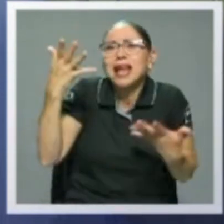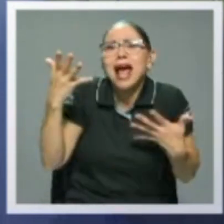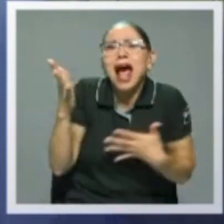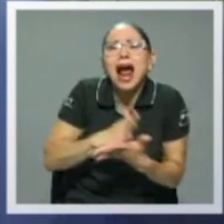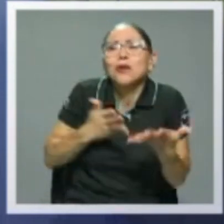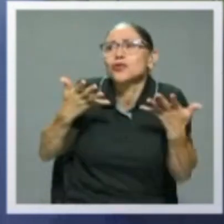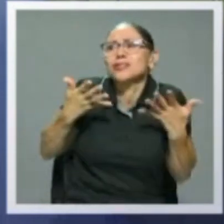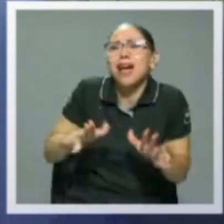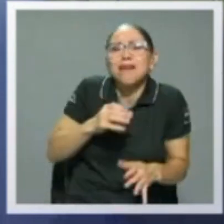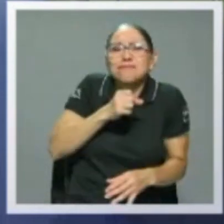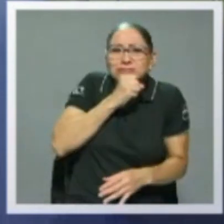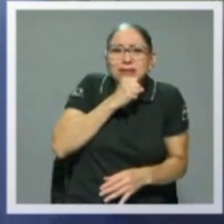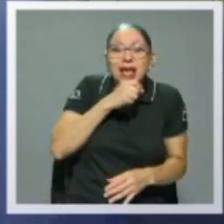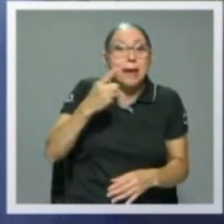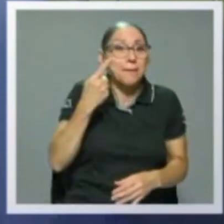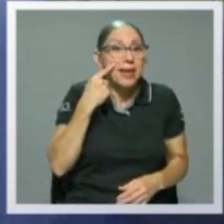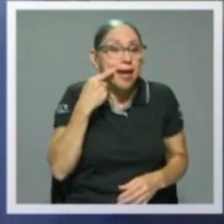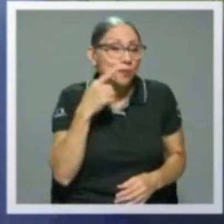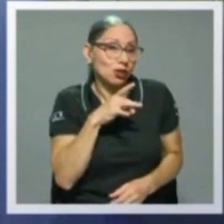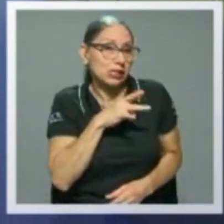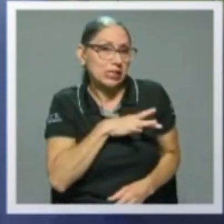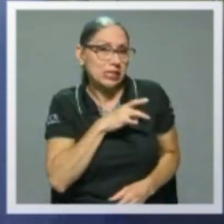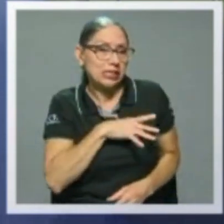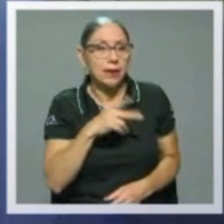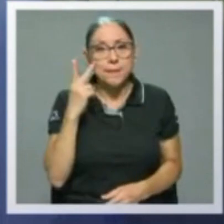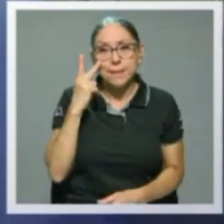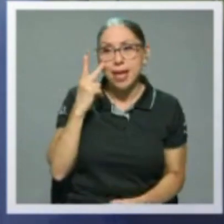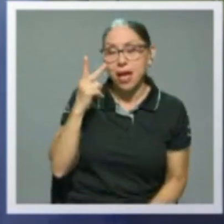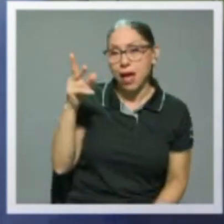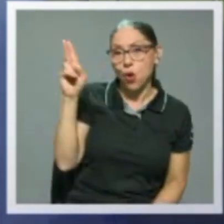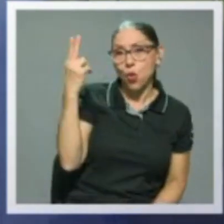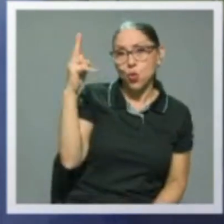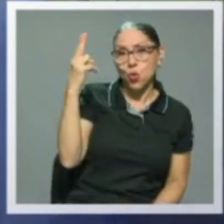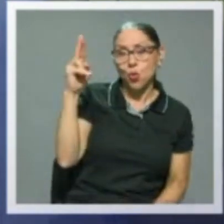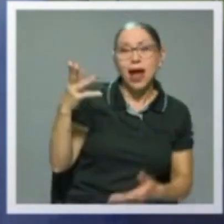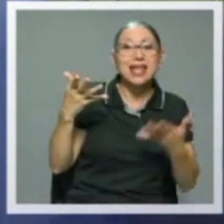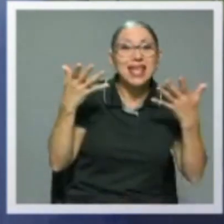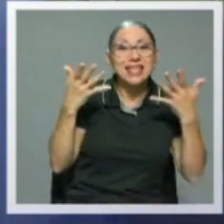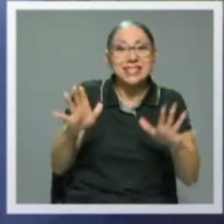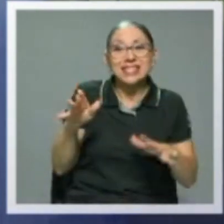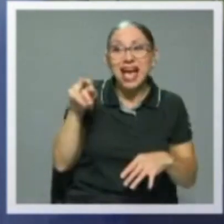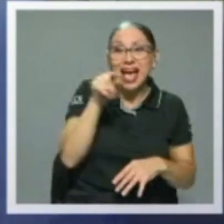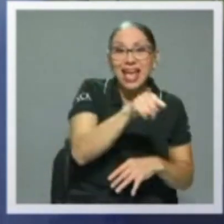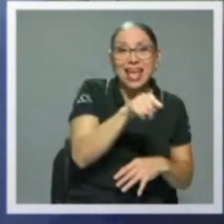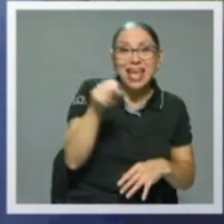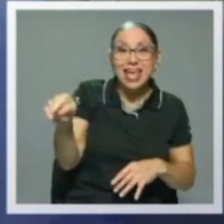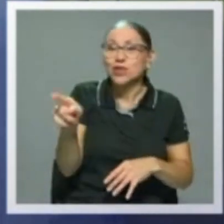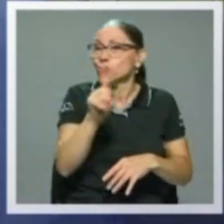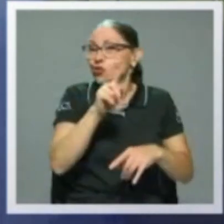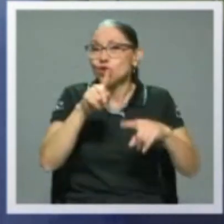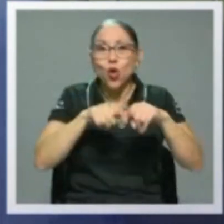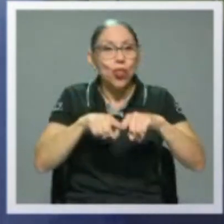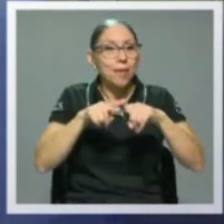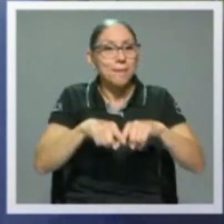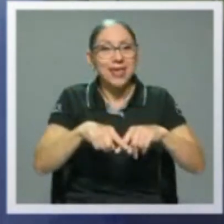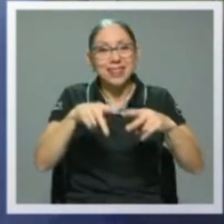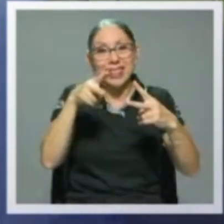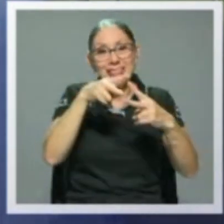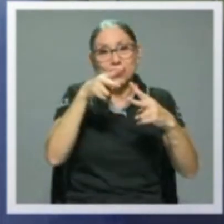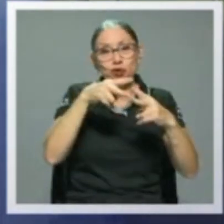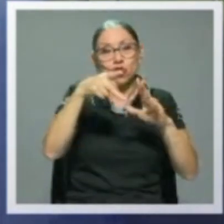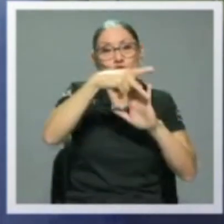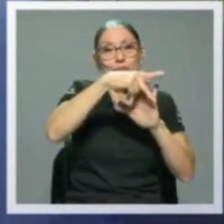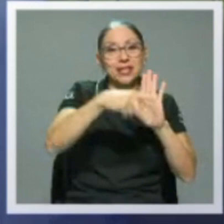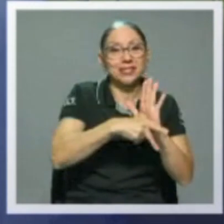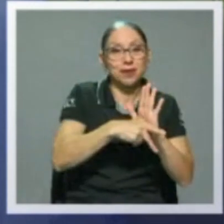como el caso chileno o como el caso uruguayo, en donde ya al no depender de esos dos principios se pueden utilizar